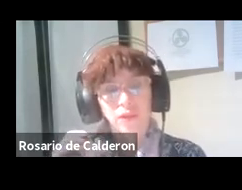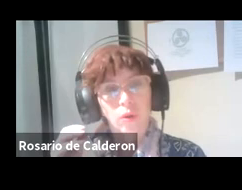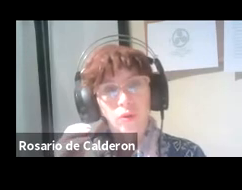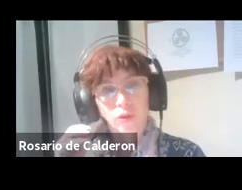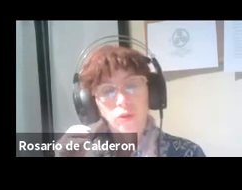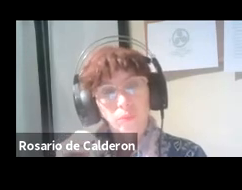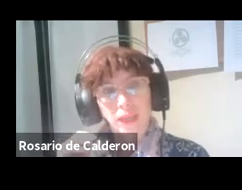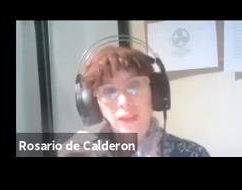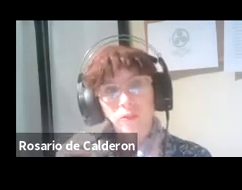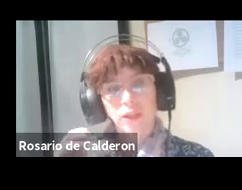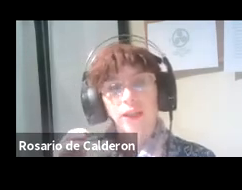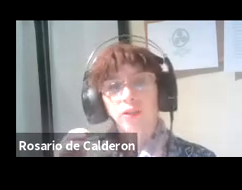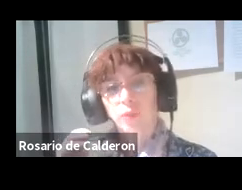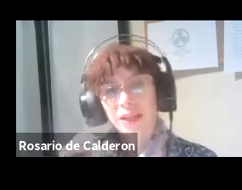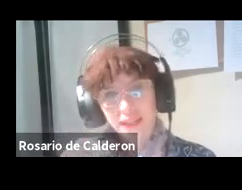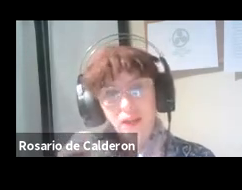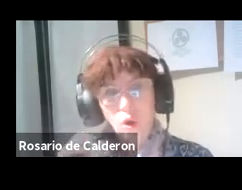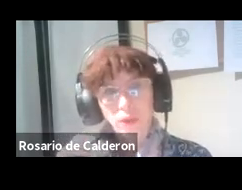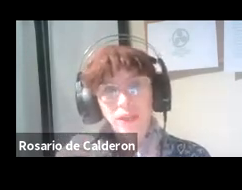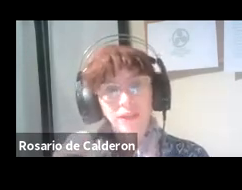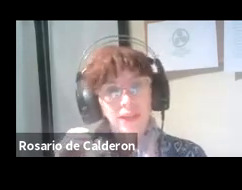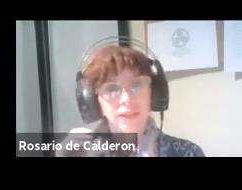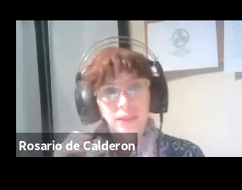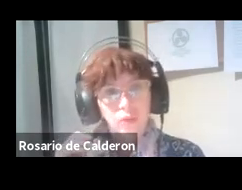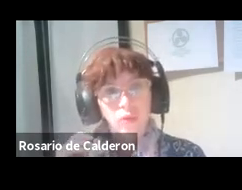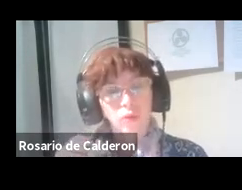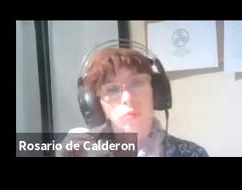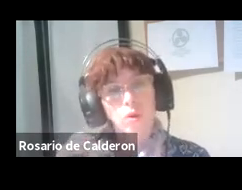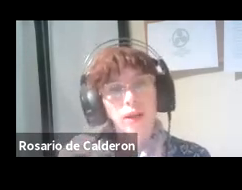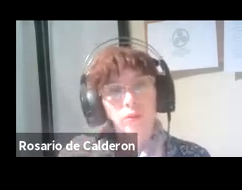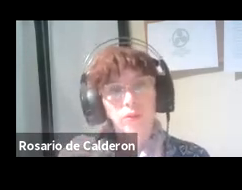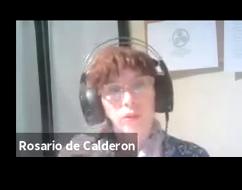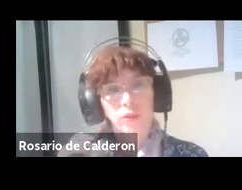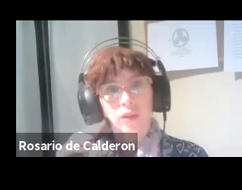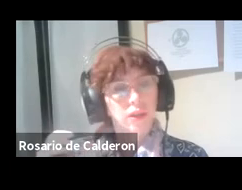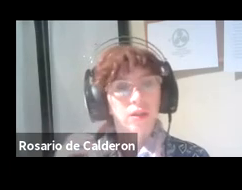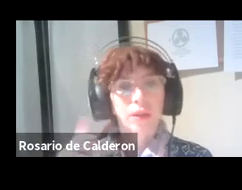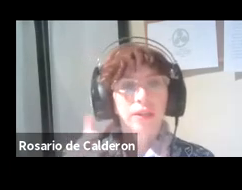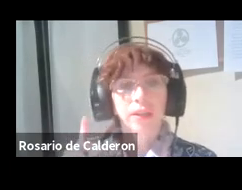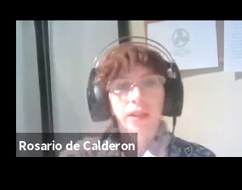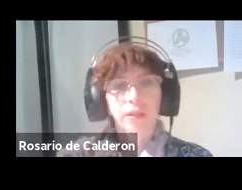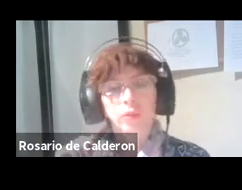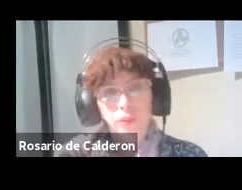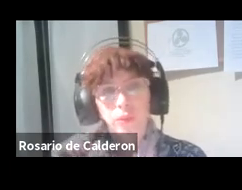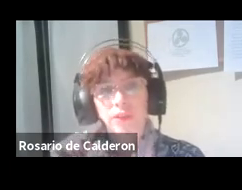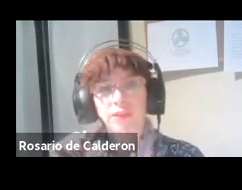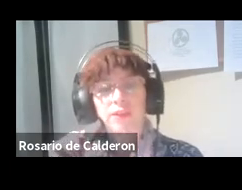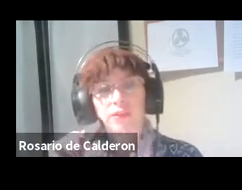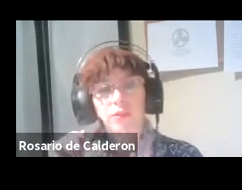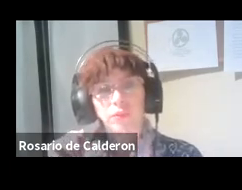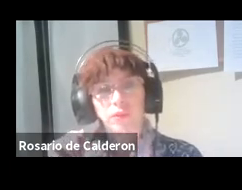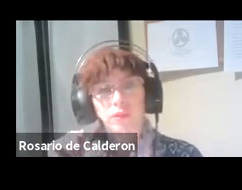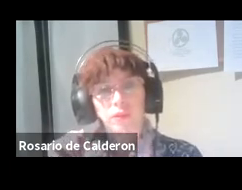cuando ellos son pequeños ellos van a ser jóvenes y adultos buenos que no van a tener ningún tipo de